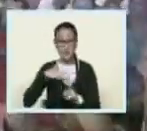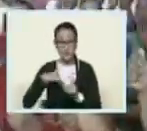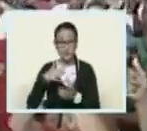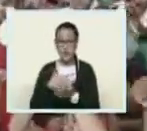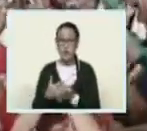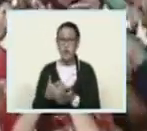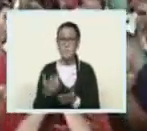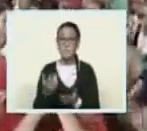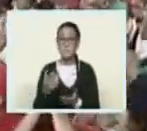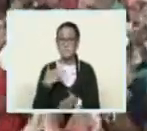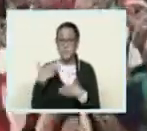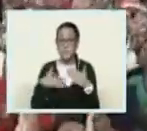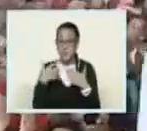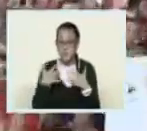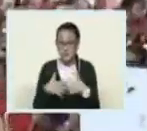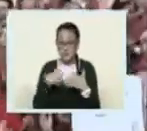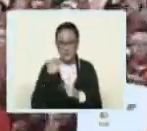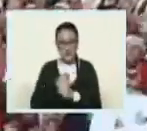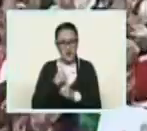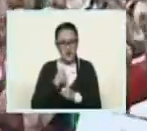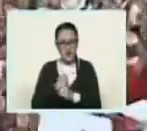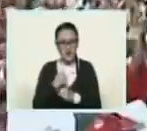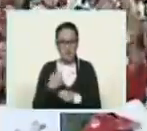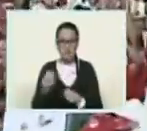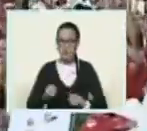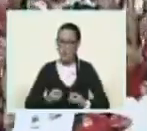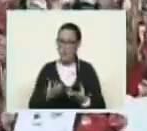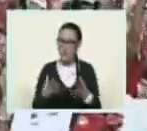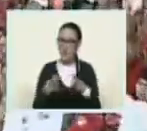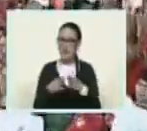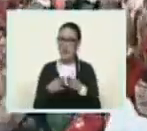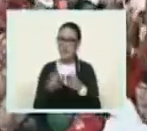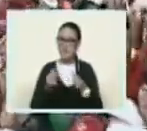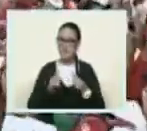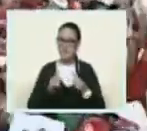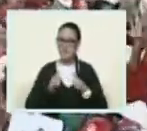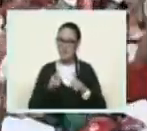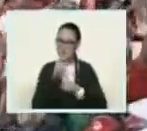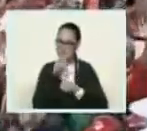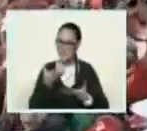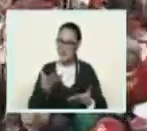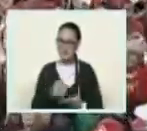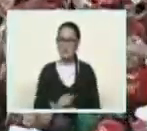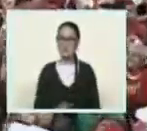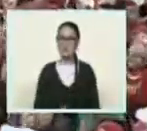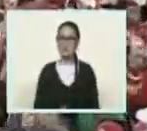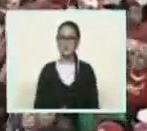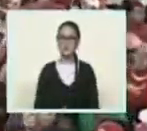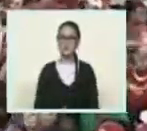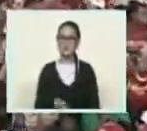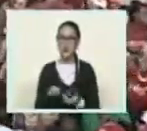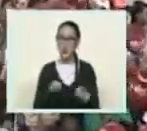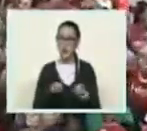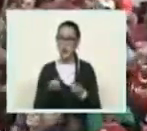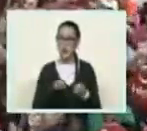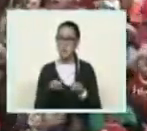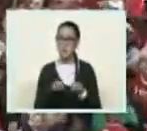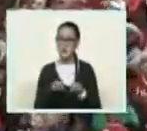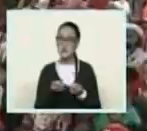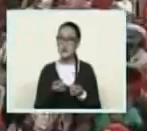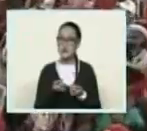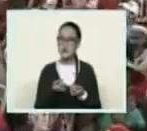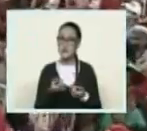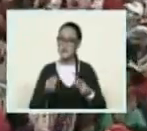nueva economía, una economía que nos garantice vivir con dignidad, una economía que nos